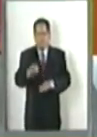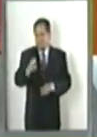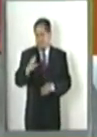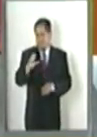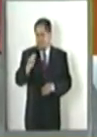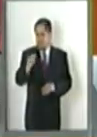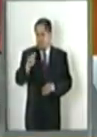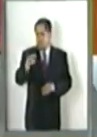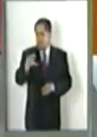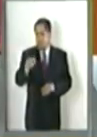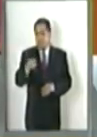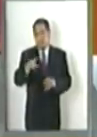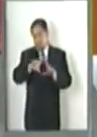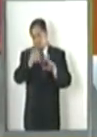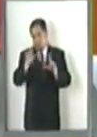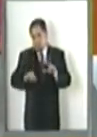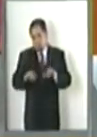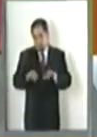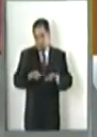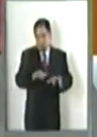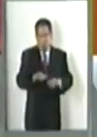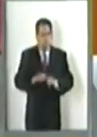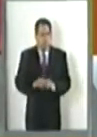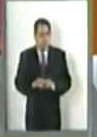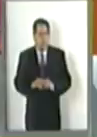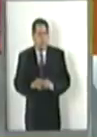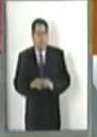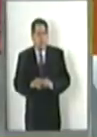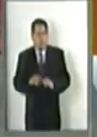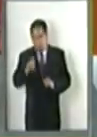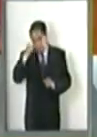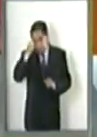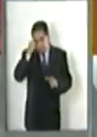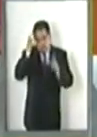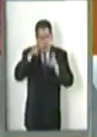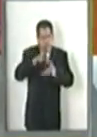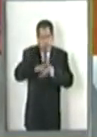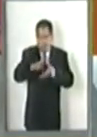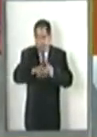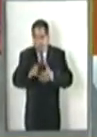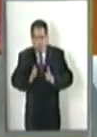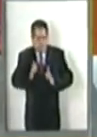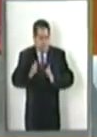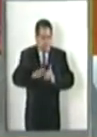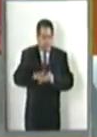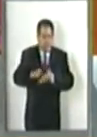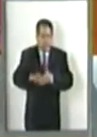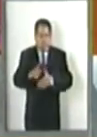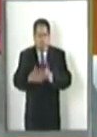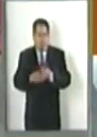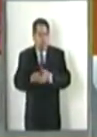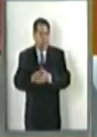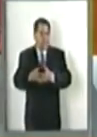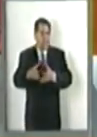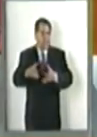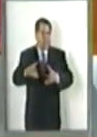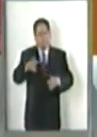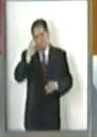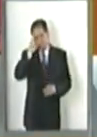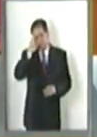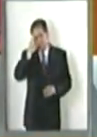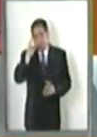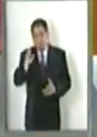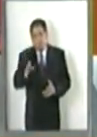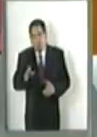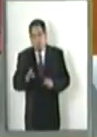nacional. La tendencia del consumismo se ha venido incrementando sustancialmente con el